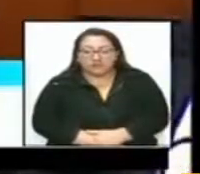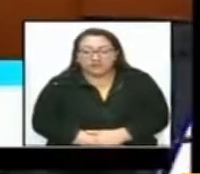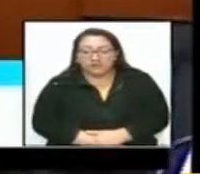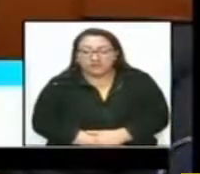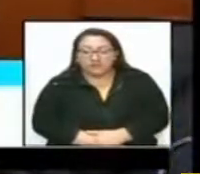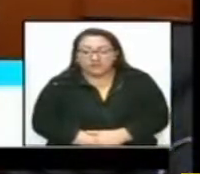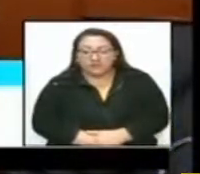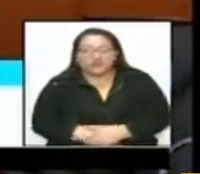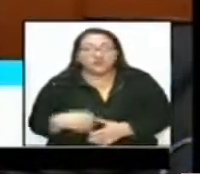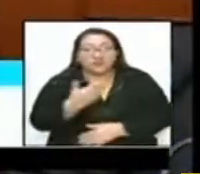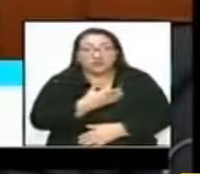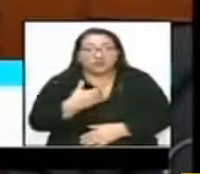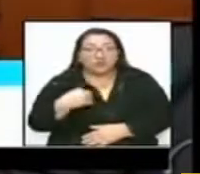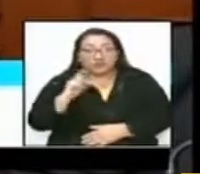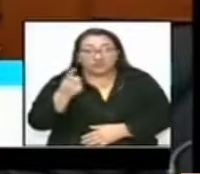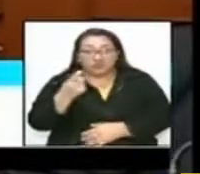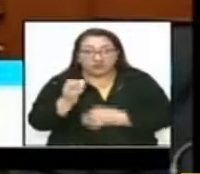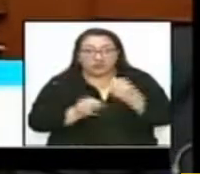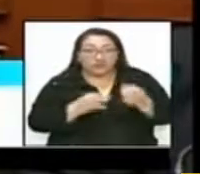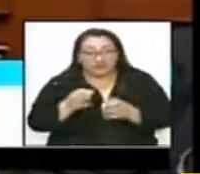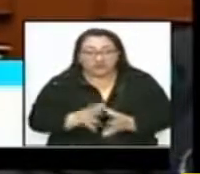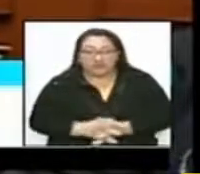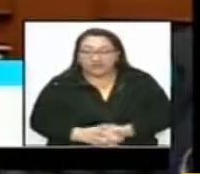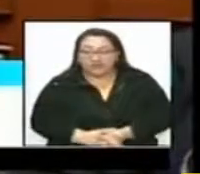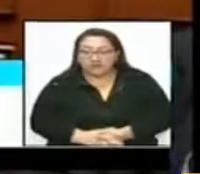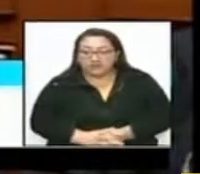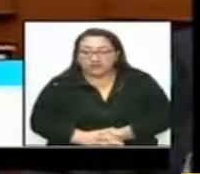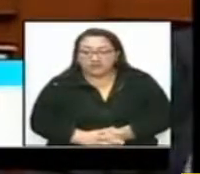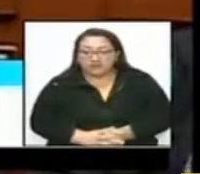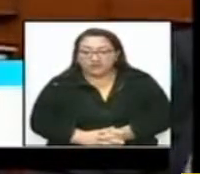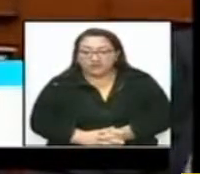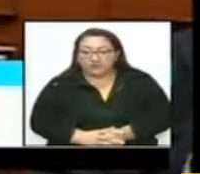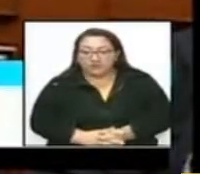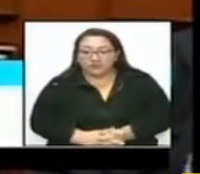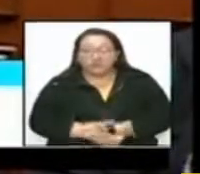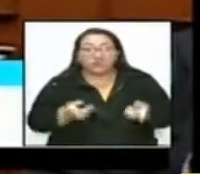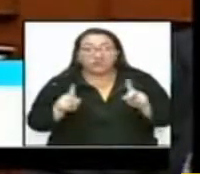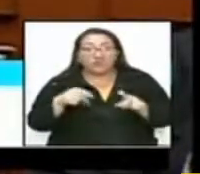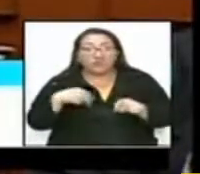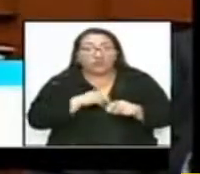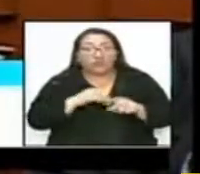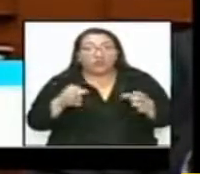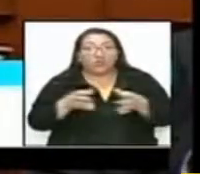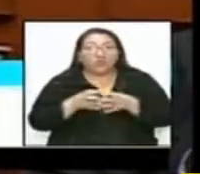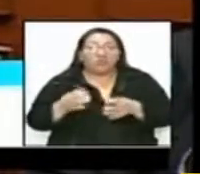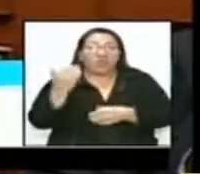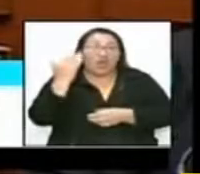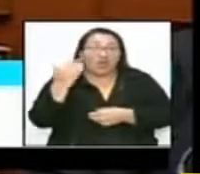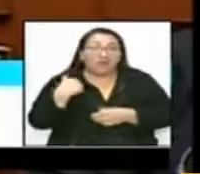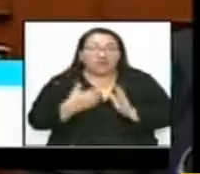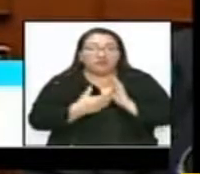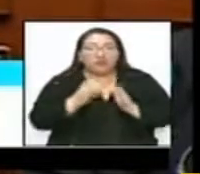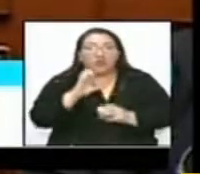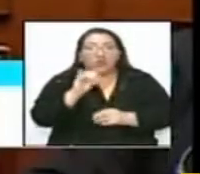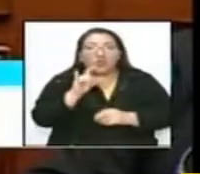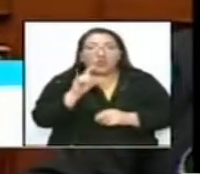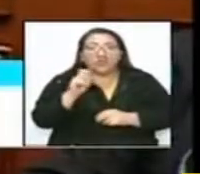queremos en primer lugar dejar de manifiesto que cuando la célula parlamentaria aprista ha presentado una cuestión